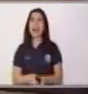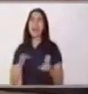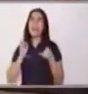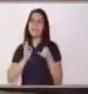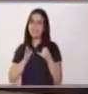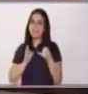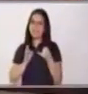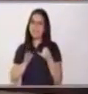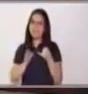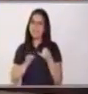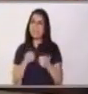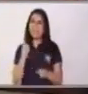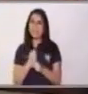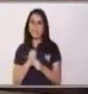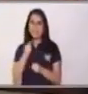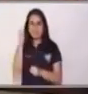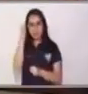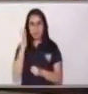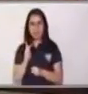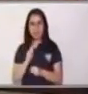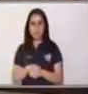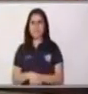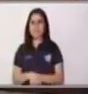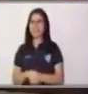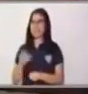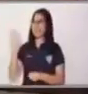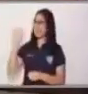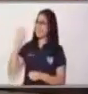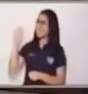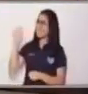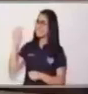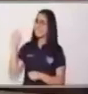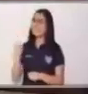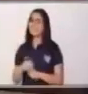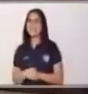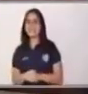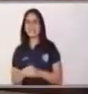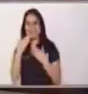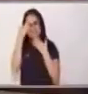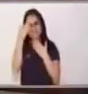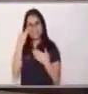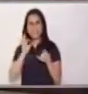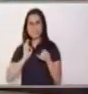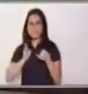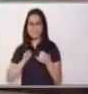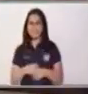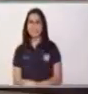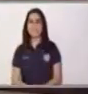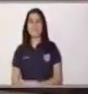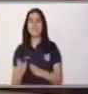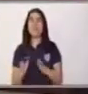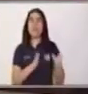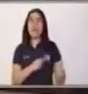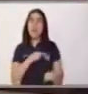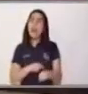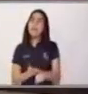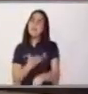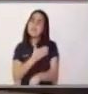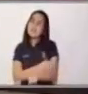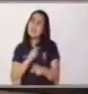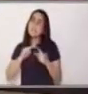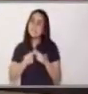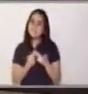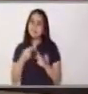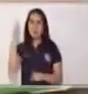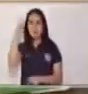la interpretación. Nos acompaña Suendi. Gracias, Suendi. Antes de empezar, te recomiendo